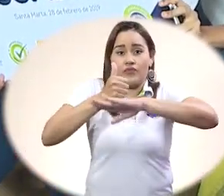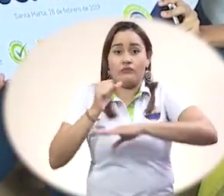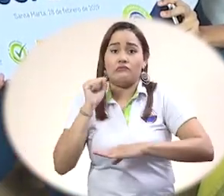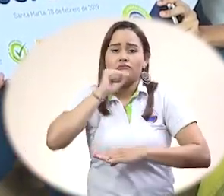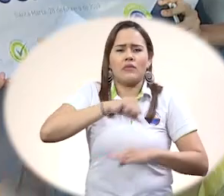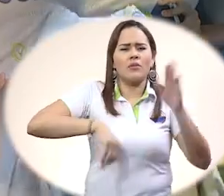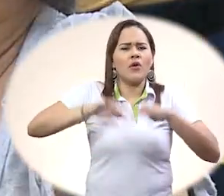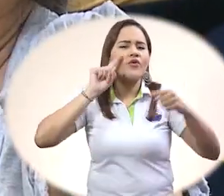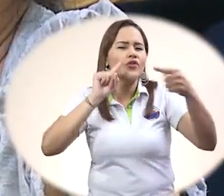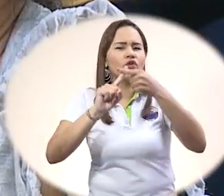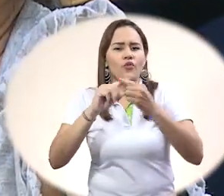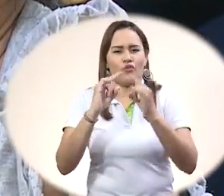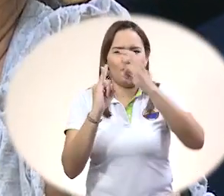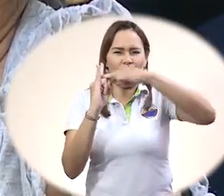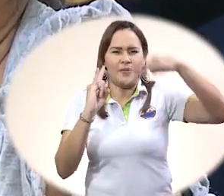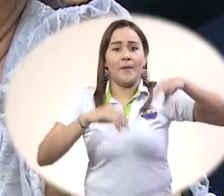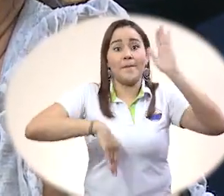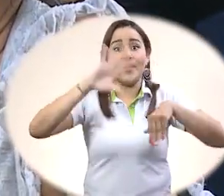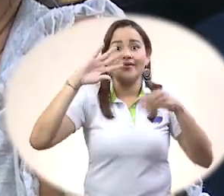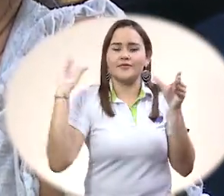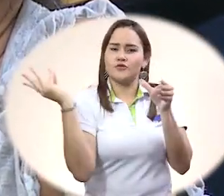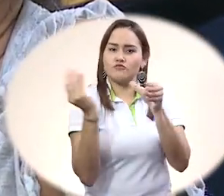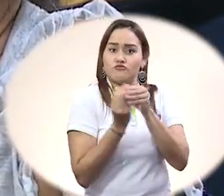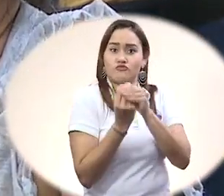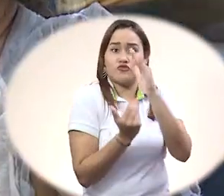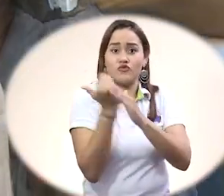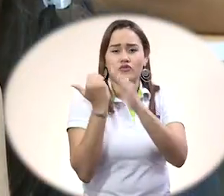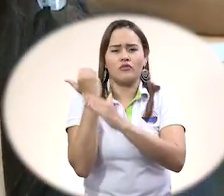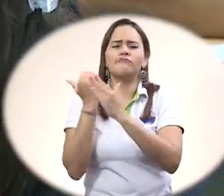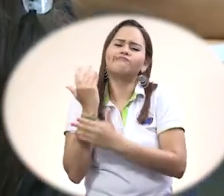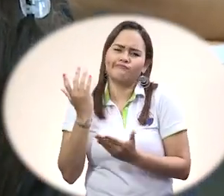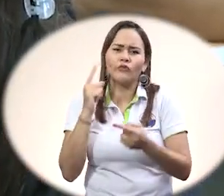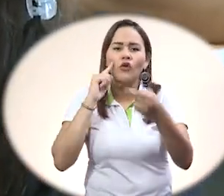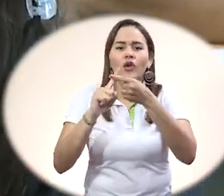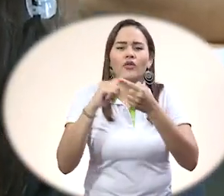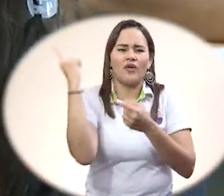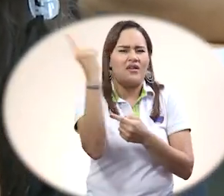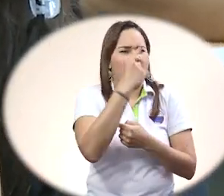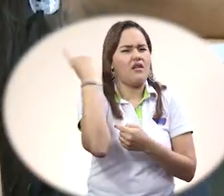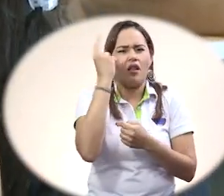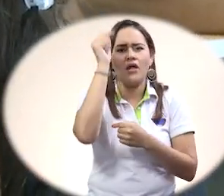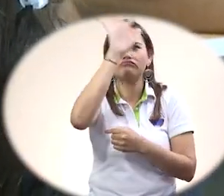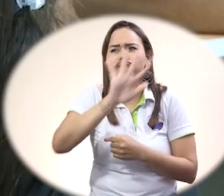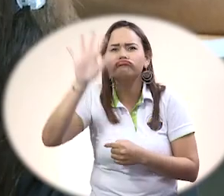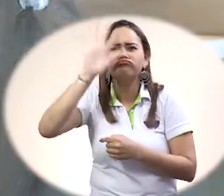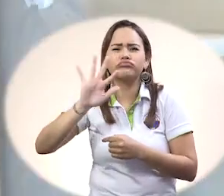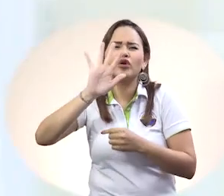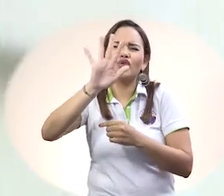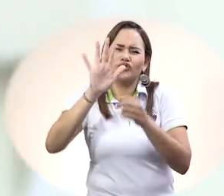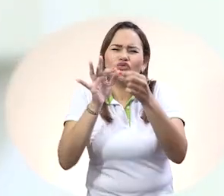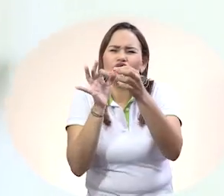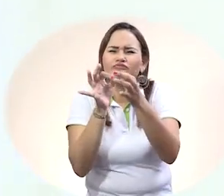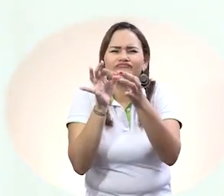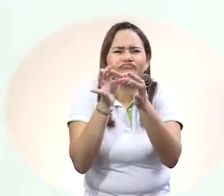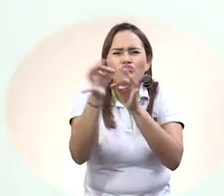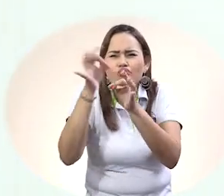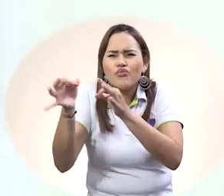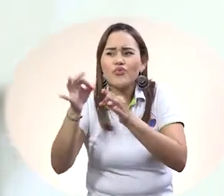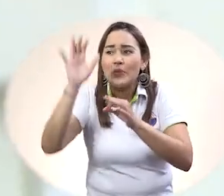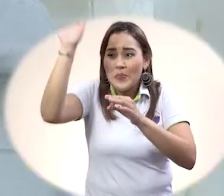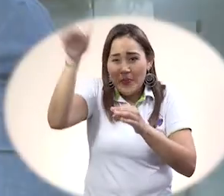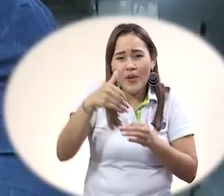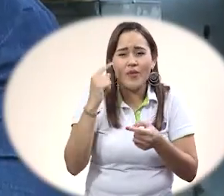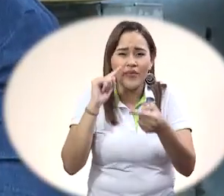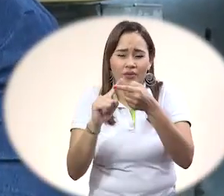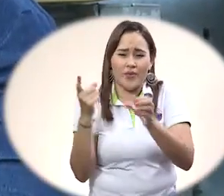innovadora se ha encargado de brindarle el acceso a la educación superior a muchos jóvenes del departamento esos que van a jason como un ejemplo de superación